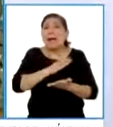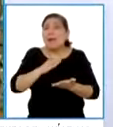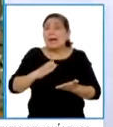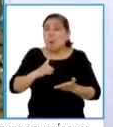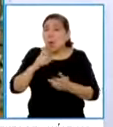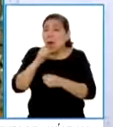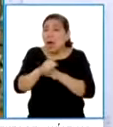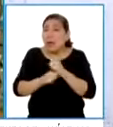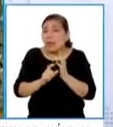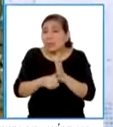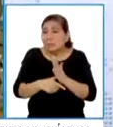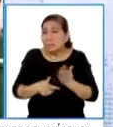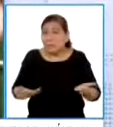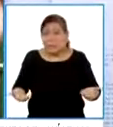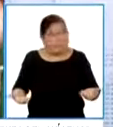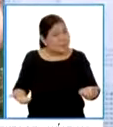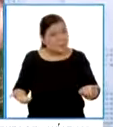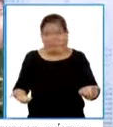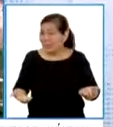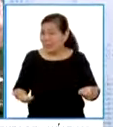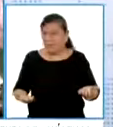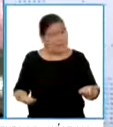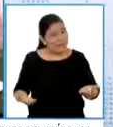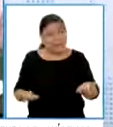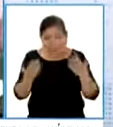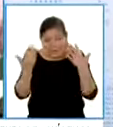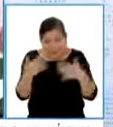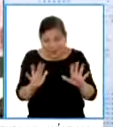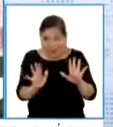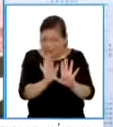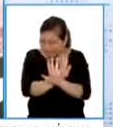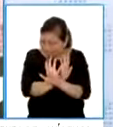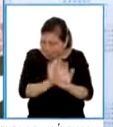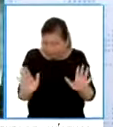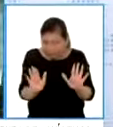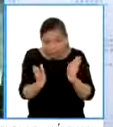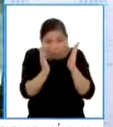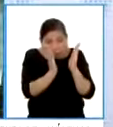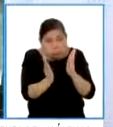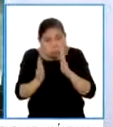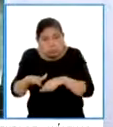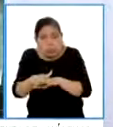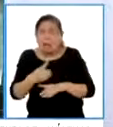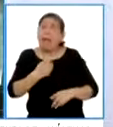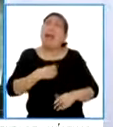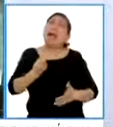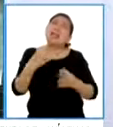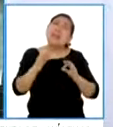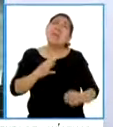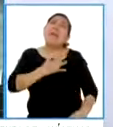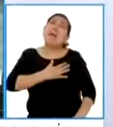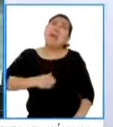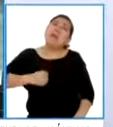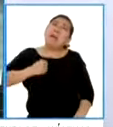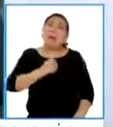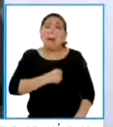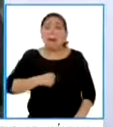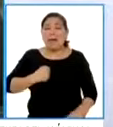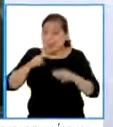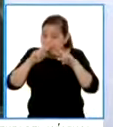un año después. Entonces, tenemos ya que salir de la parálisis, tenemos que dejar de lamentarnos, sin perjuicio de hacer